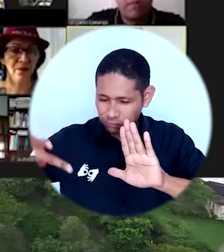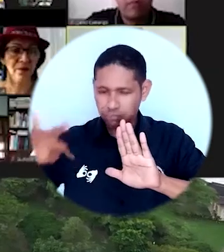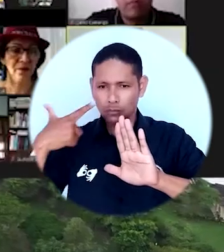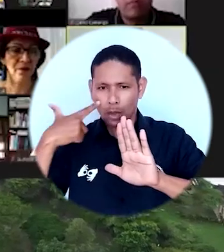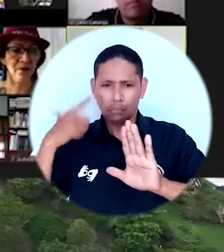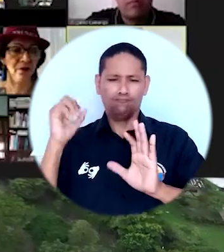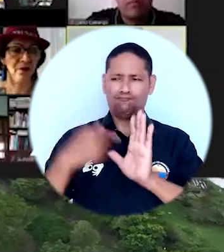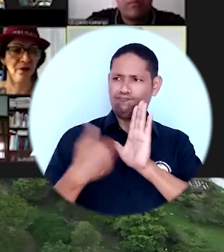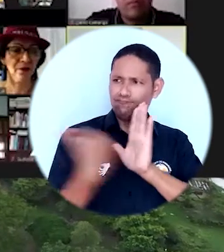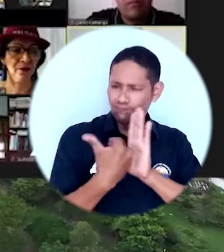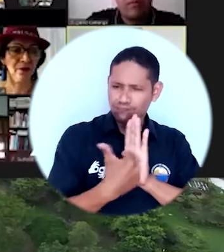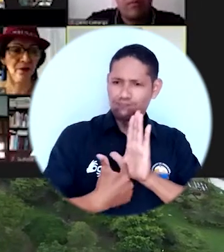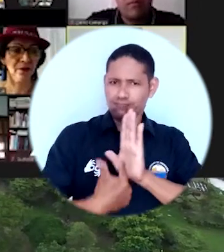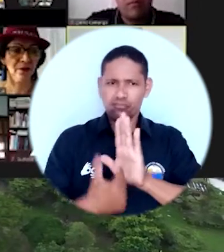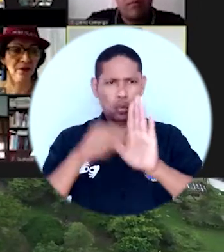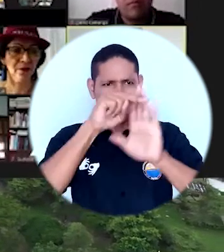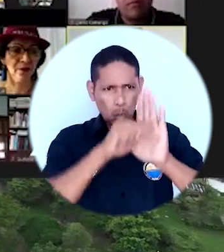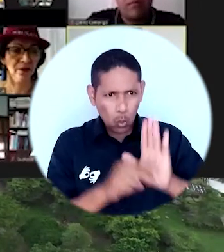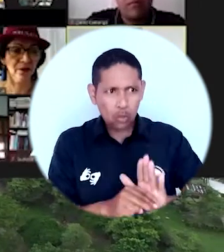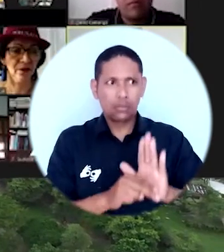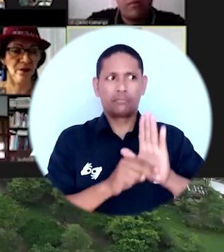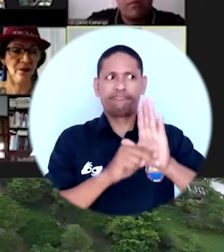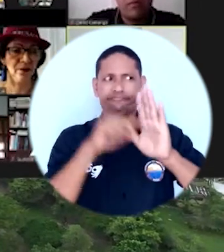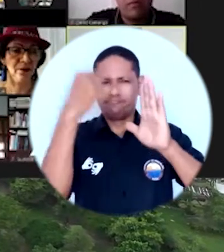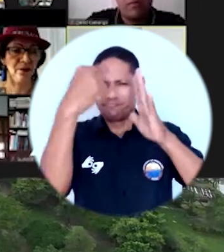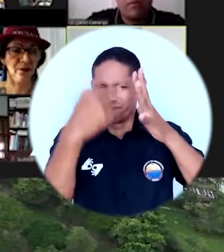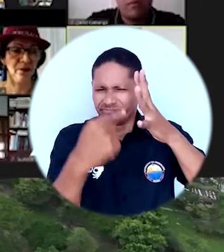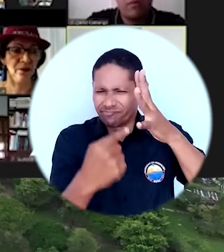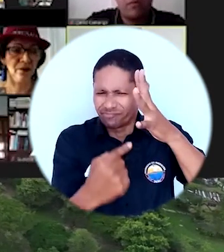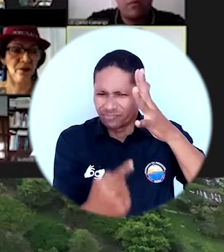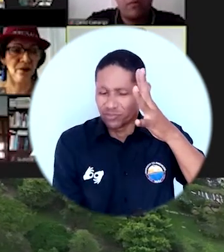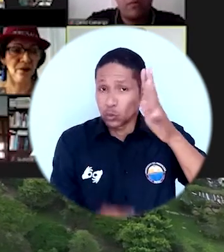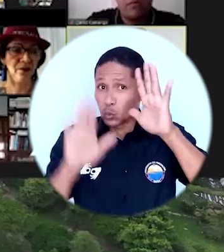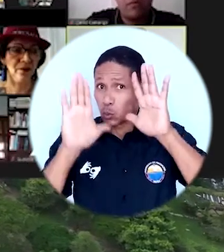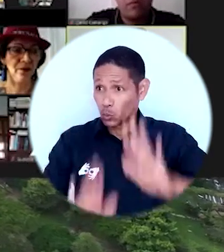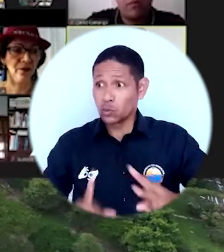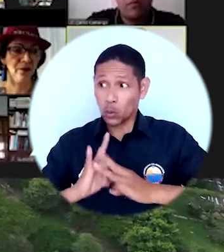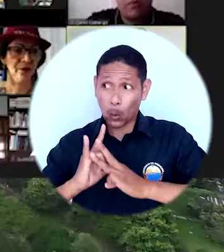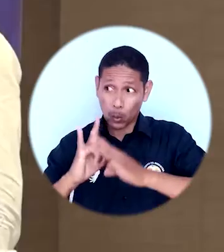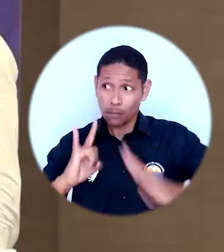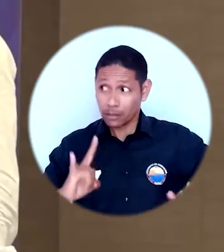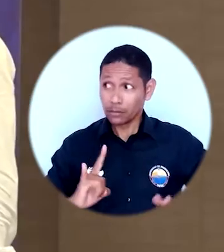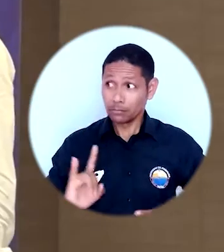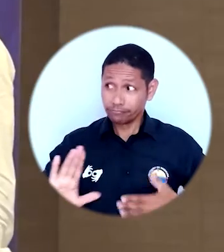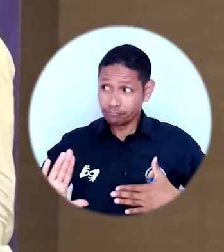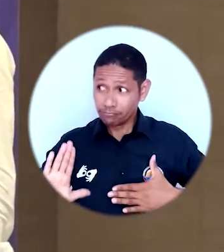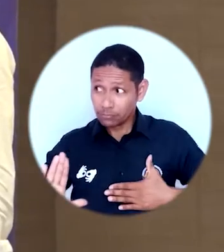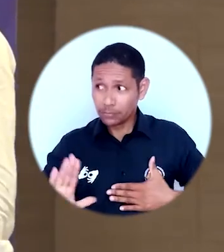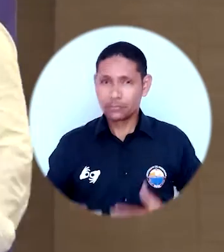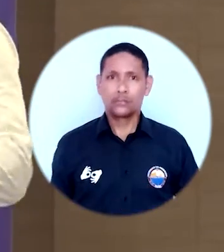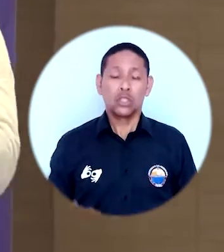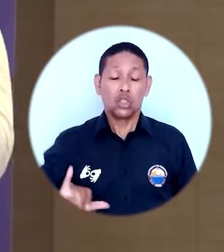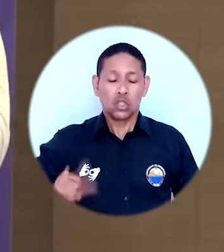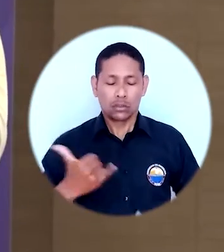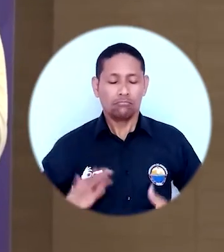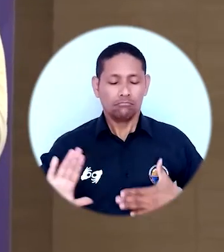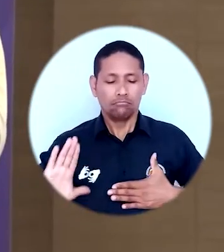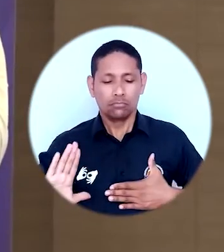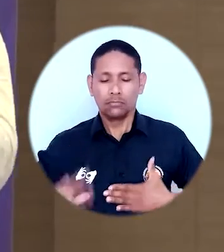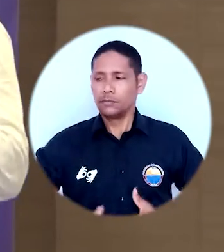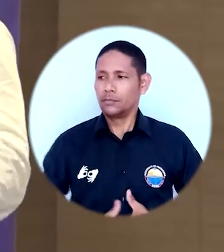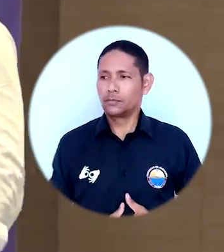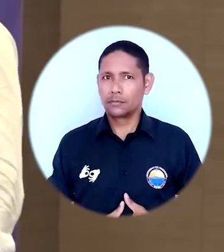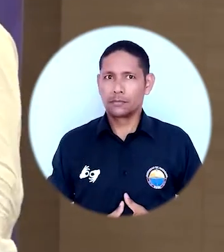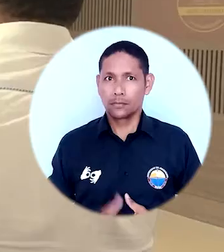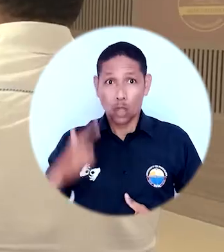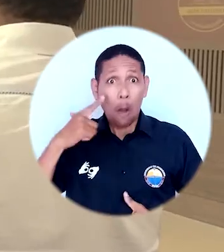la República de Colombia, al igual que las normas, estatutos y reglamentos que rigen la Universidad del Magdalena. Seguro.